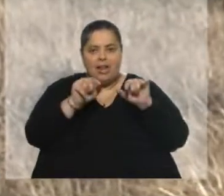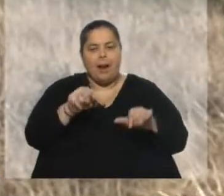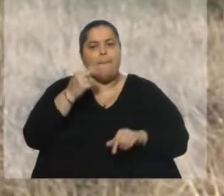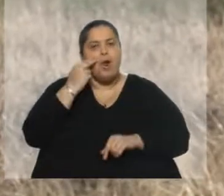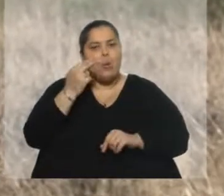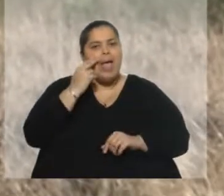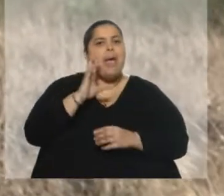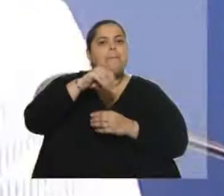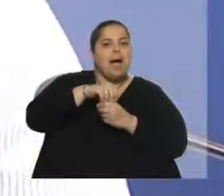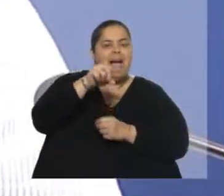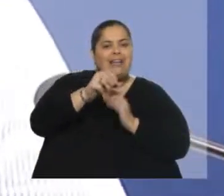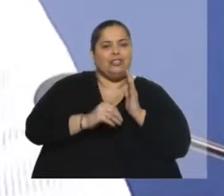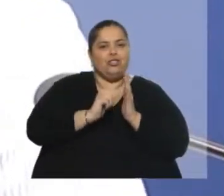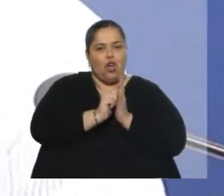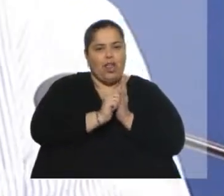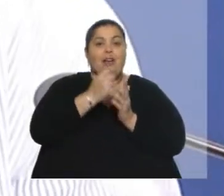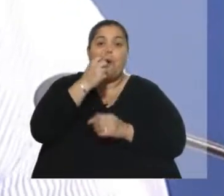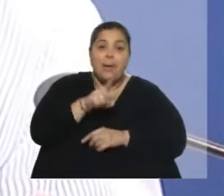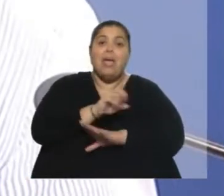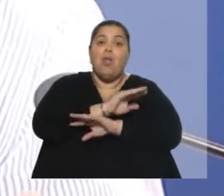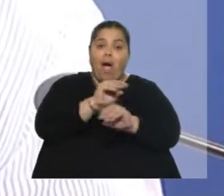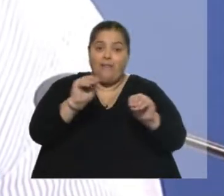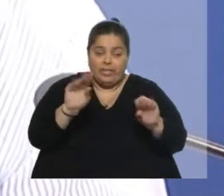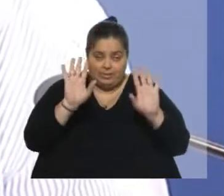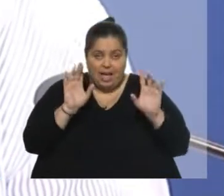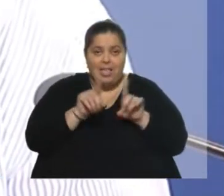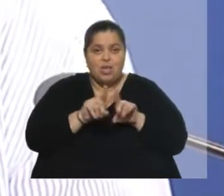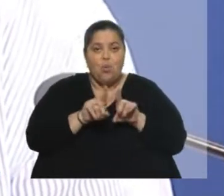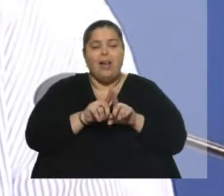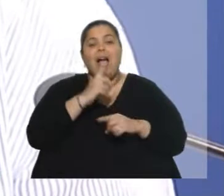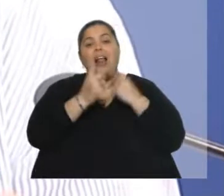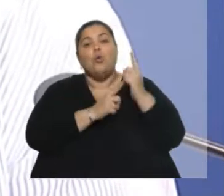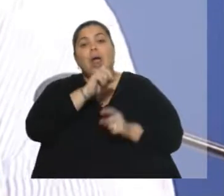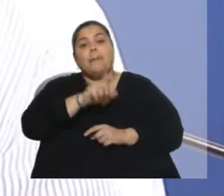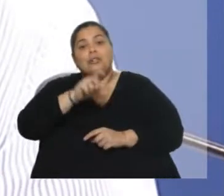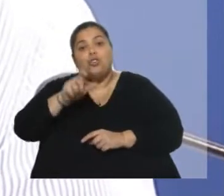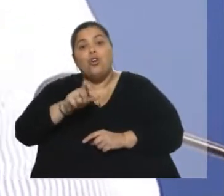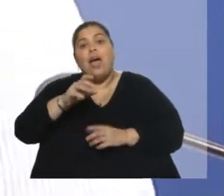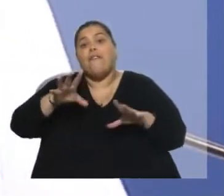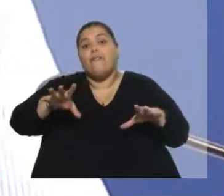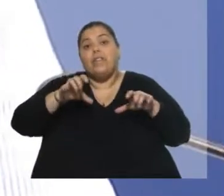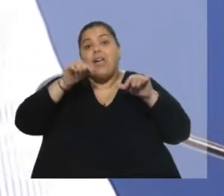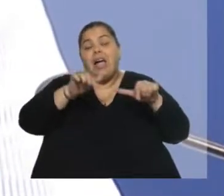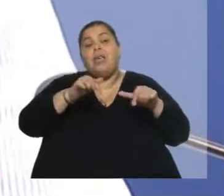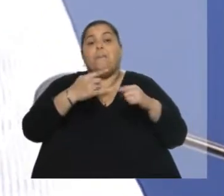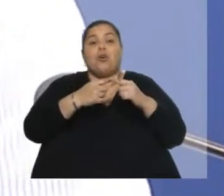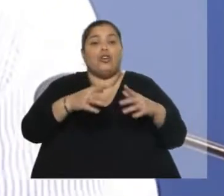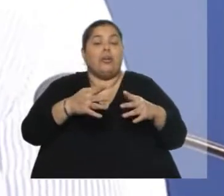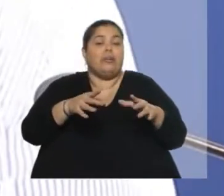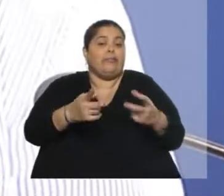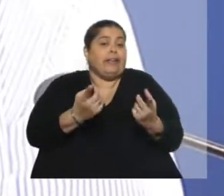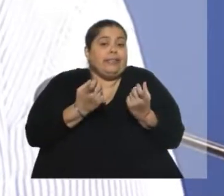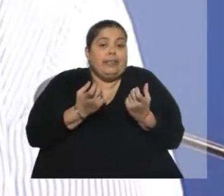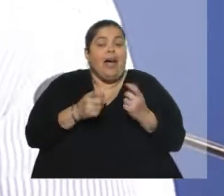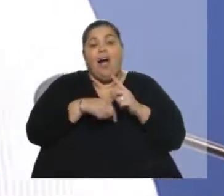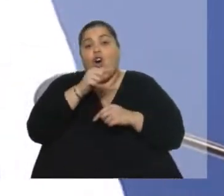en Soriano, pero advirtió lo siguiente. Hay gente que realmente ha vivido ahí porque por la necesidad, y hay gente que ha